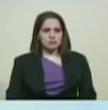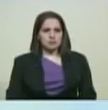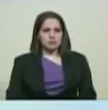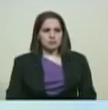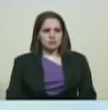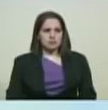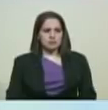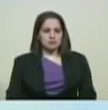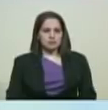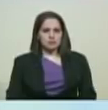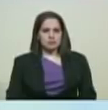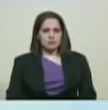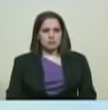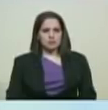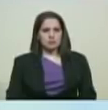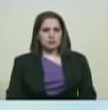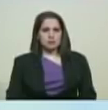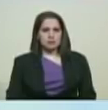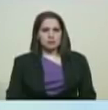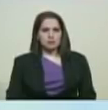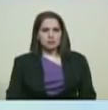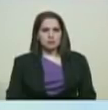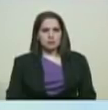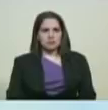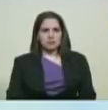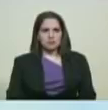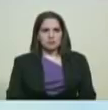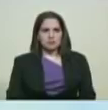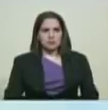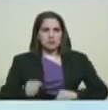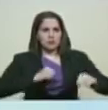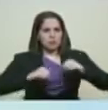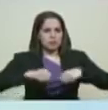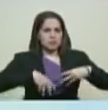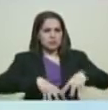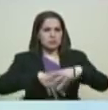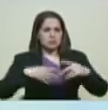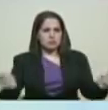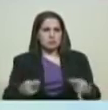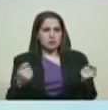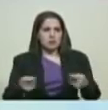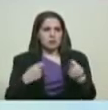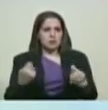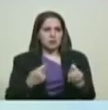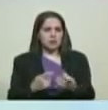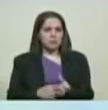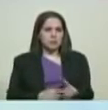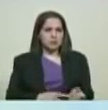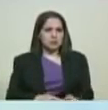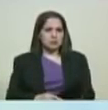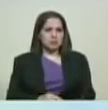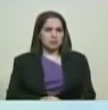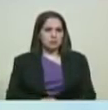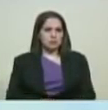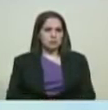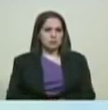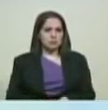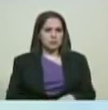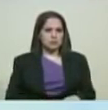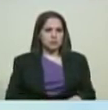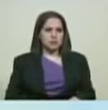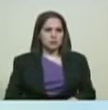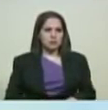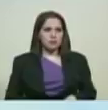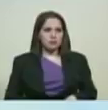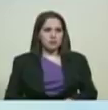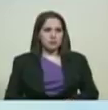El señor Henry Falcón ha hecho una campaña de movilización del electorado de la oposición, de adhesión de muy